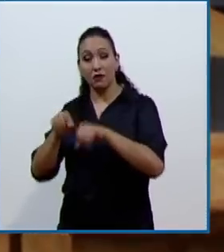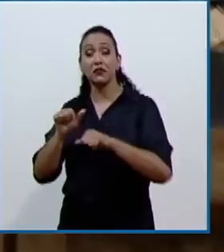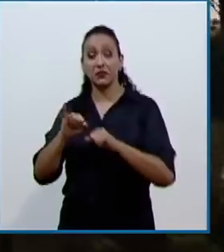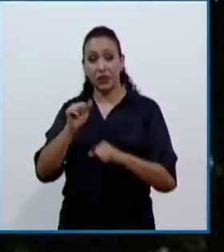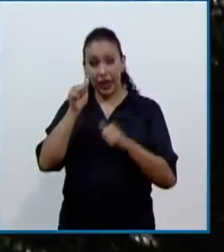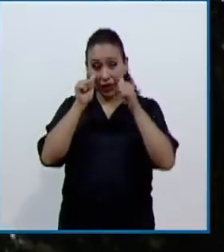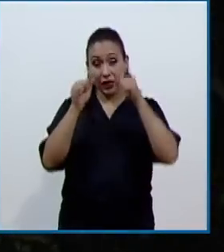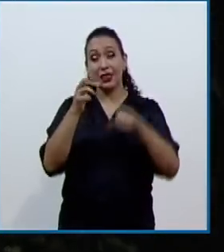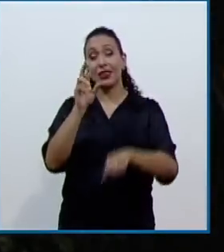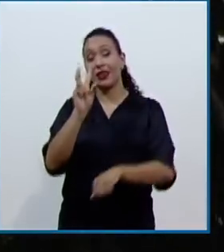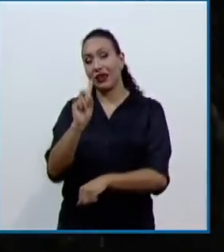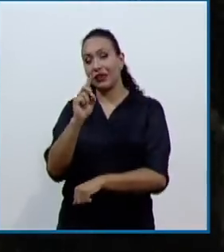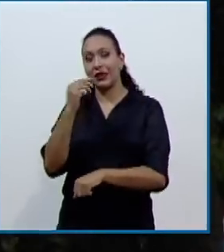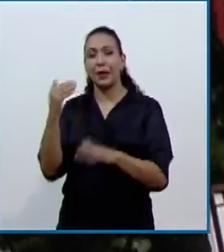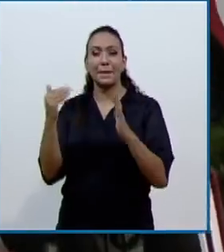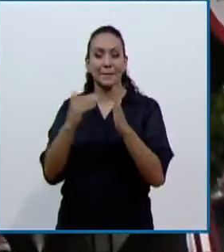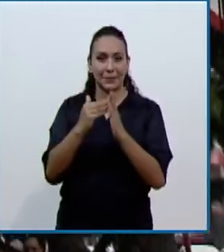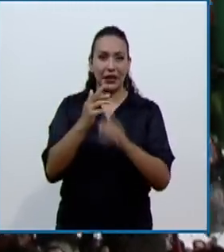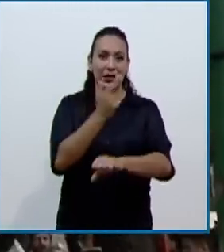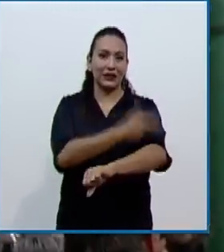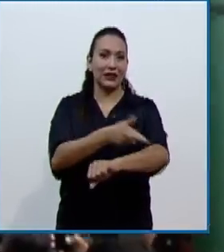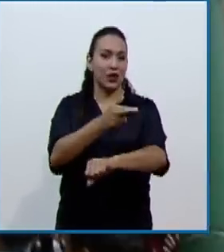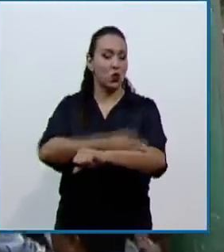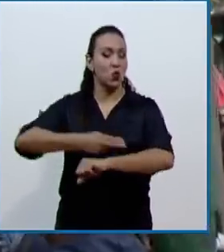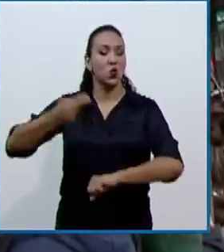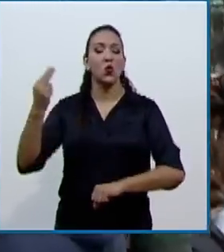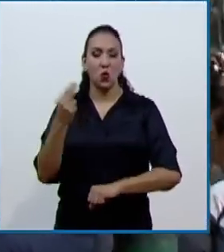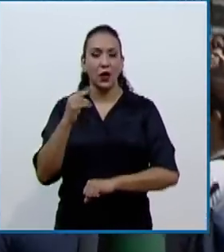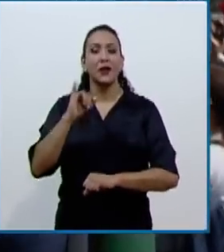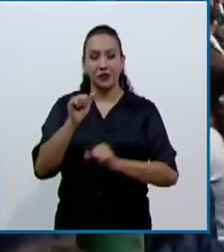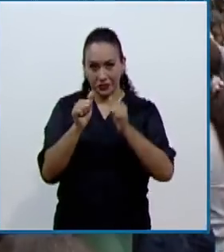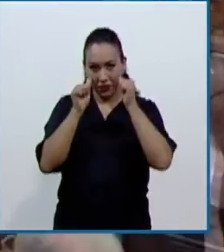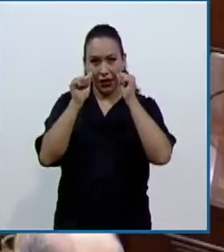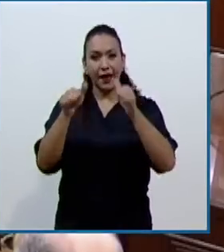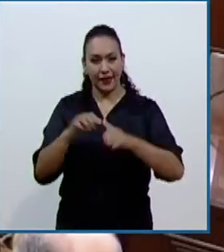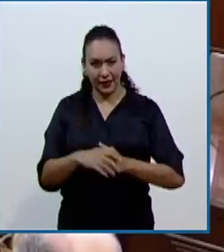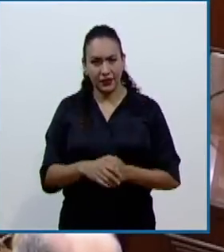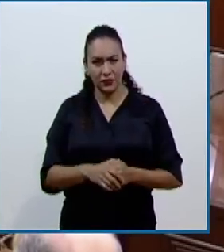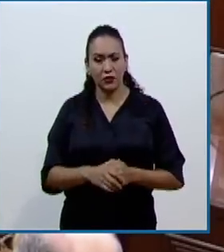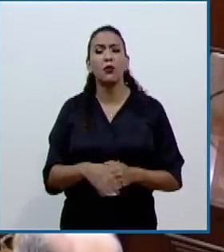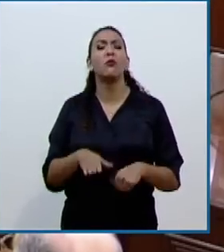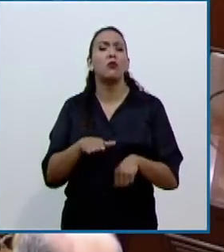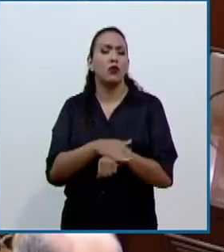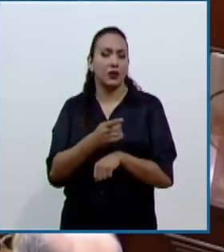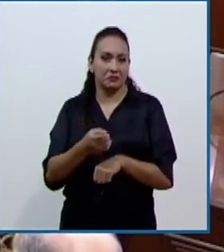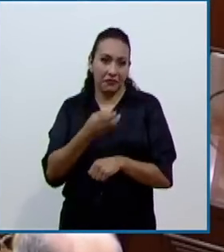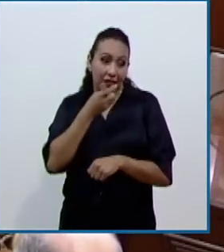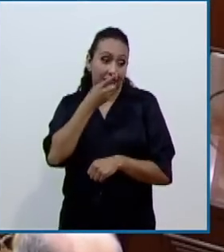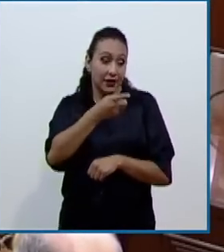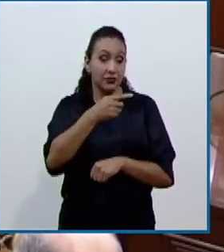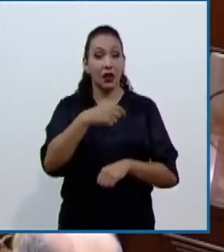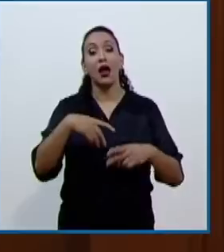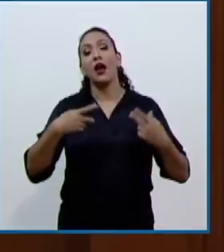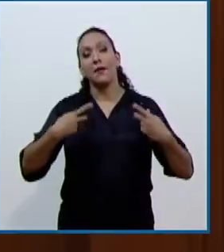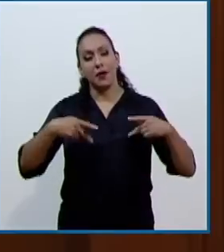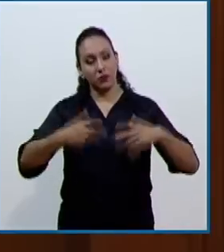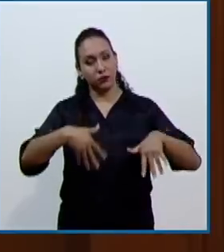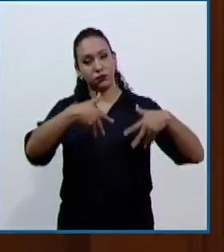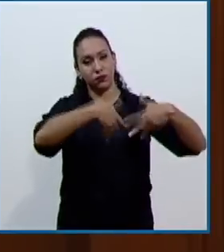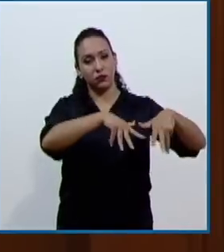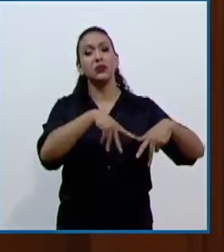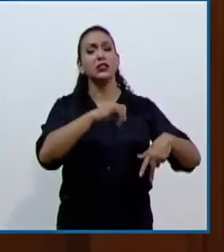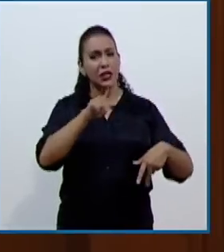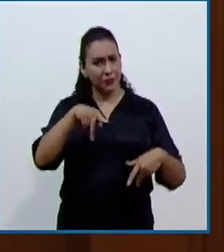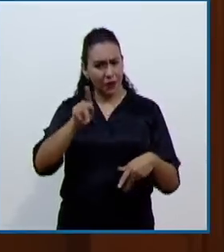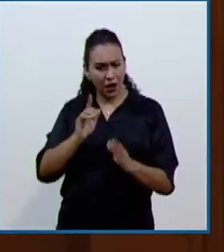de 30,000 casos urgentes, aseguró el consejero de la Judicatura Federal, José Alfonso Montalvo Martínez. Indicó que al día de hoy un